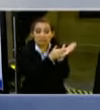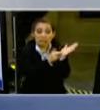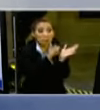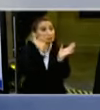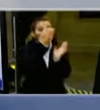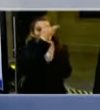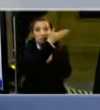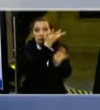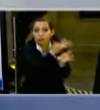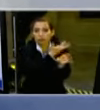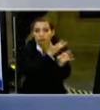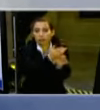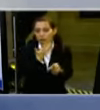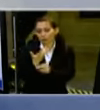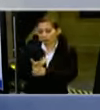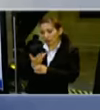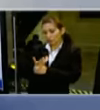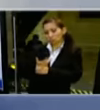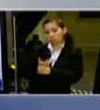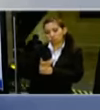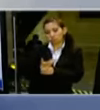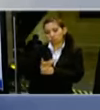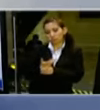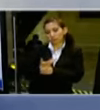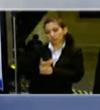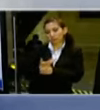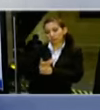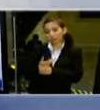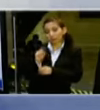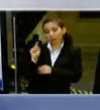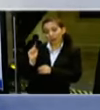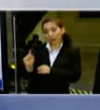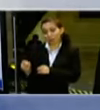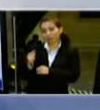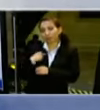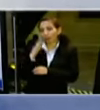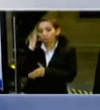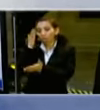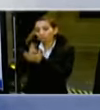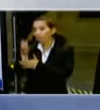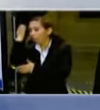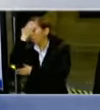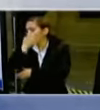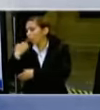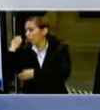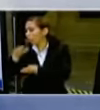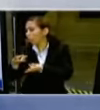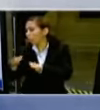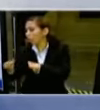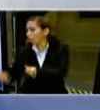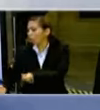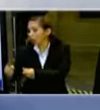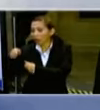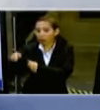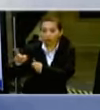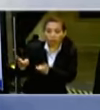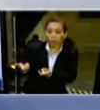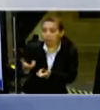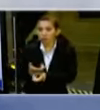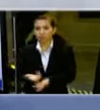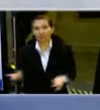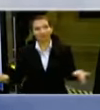si le pides, Estados Unidos te va a revisar, va a haber un escrutinio del Congreso de Estados Unidos,